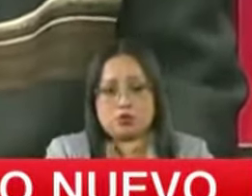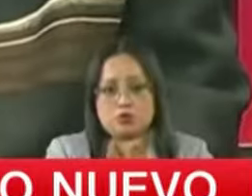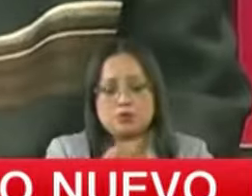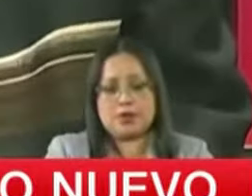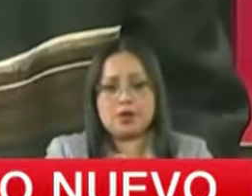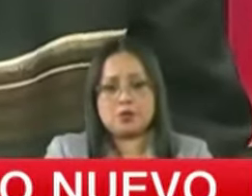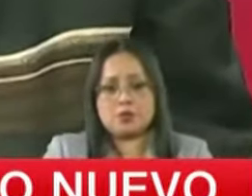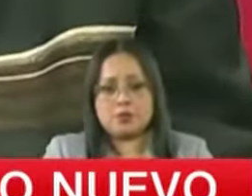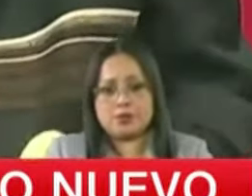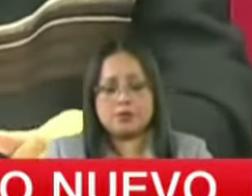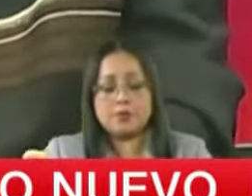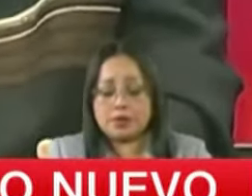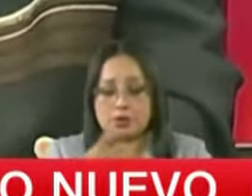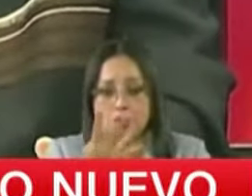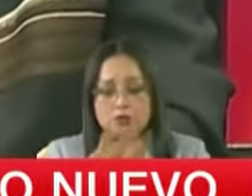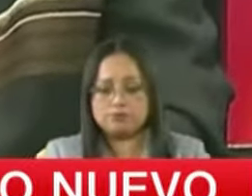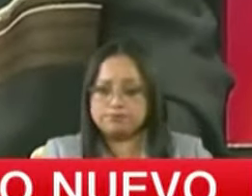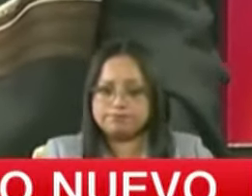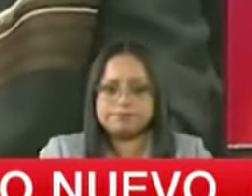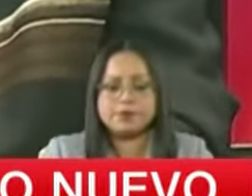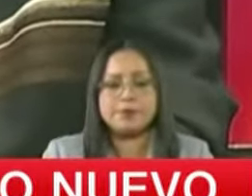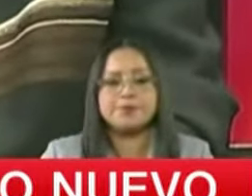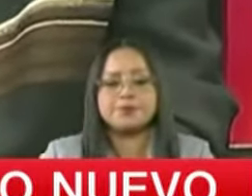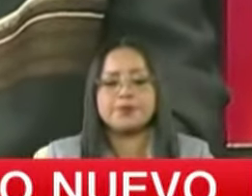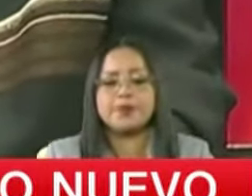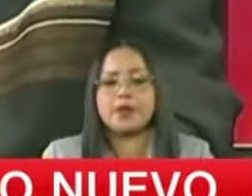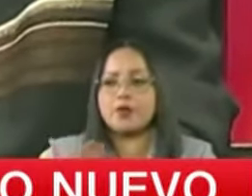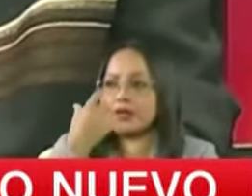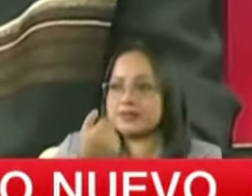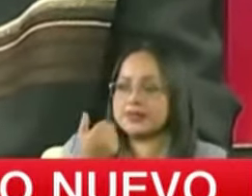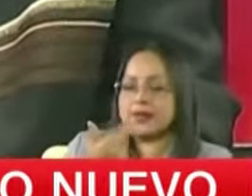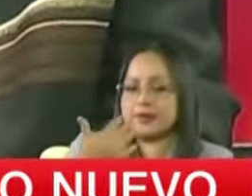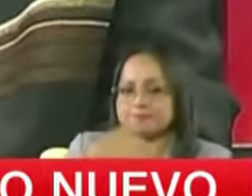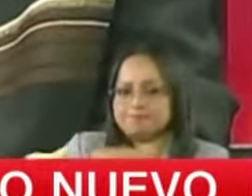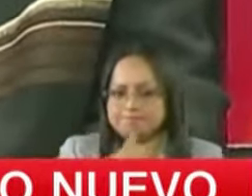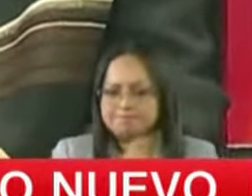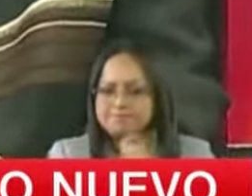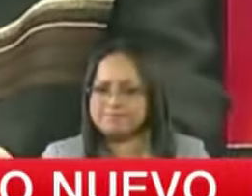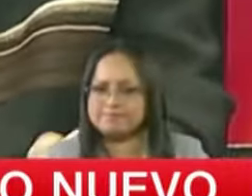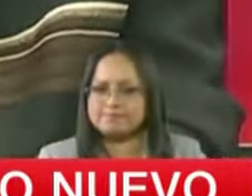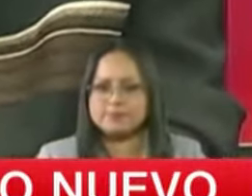año. Pido a la Secretaría de Lectura a los resolutivos del mismo.